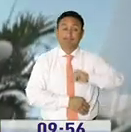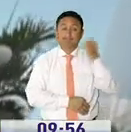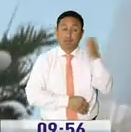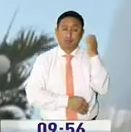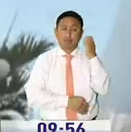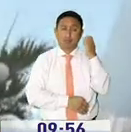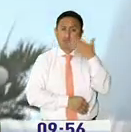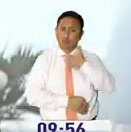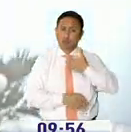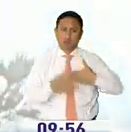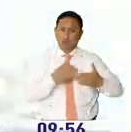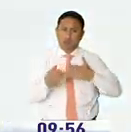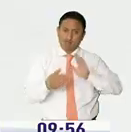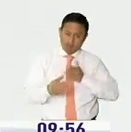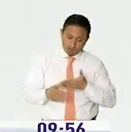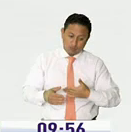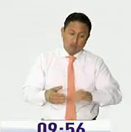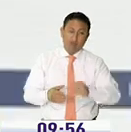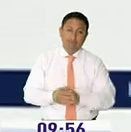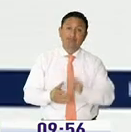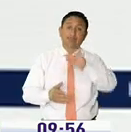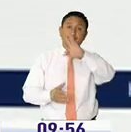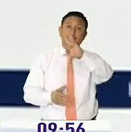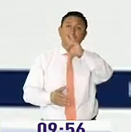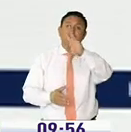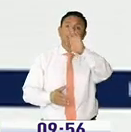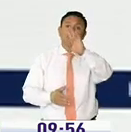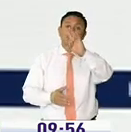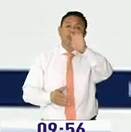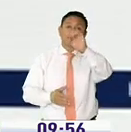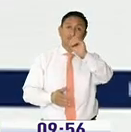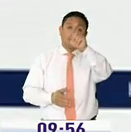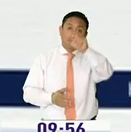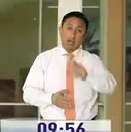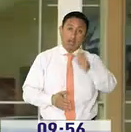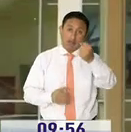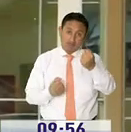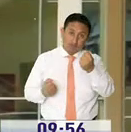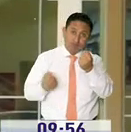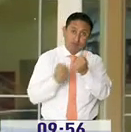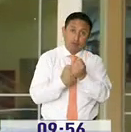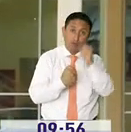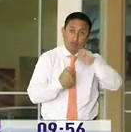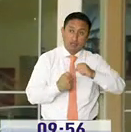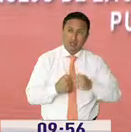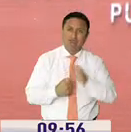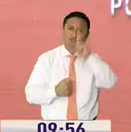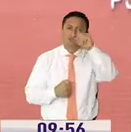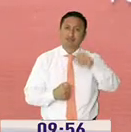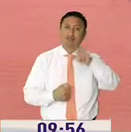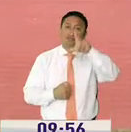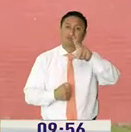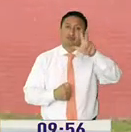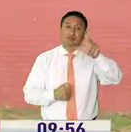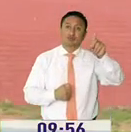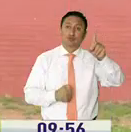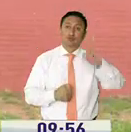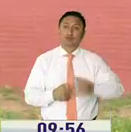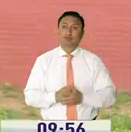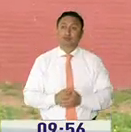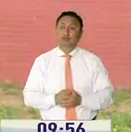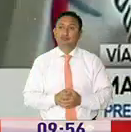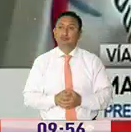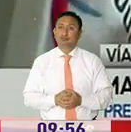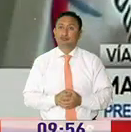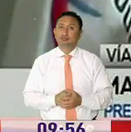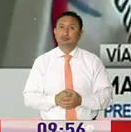emergencia sanitaria que vivimos. 670 servidores han arrimado el hombro para atender más de 1.331 audiencias de